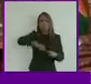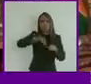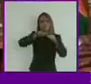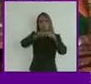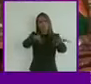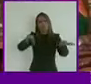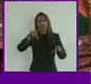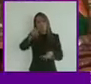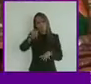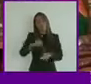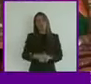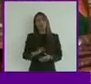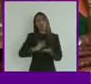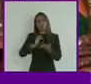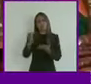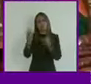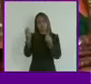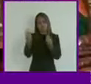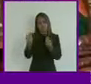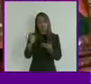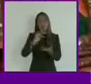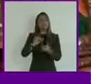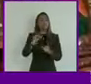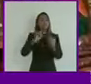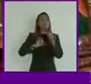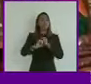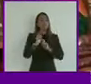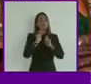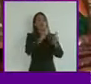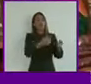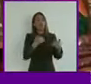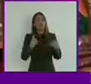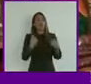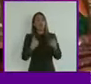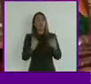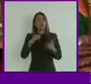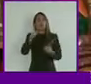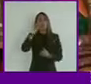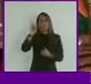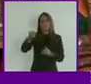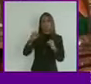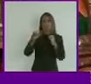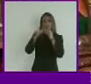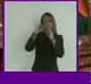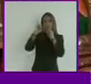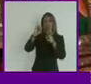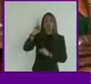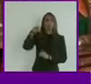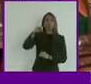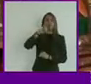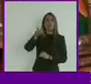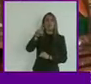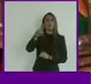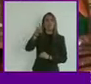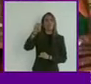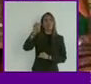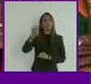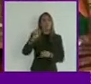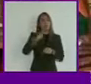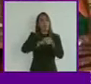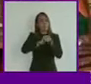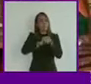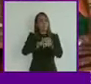te felicito. Y bueno, ahora daría el uso de la voz al joven de brigadas de Injuve, mi querido amigo y compañero también,